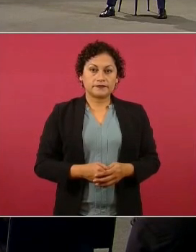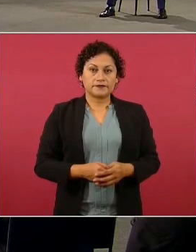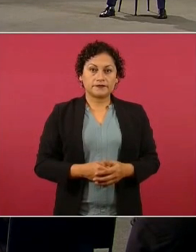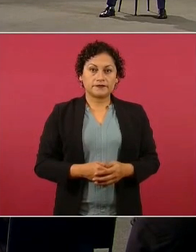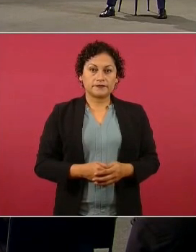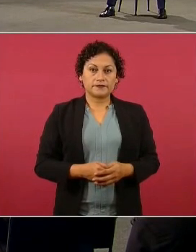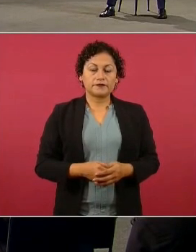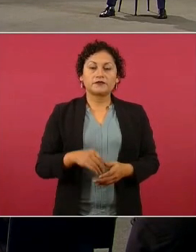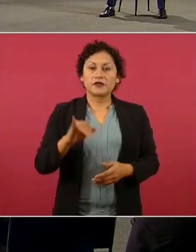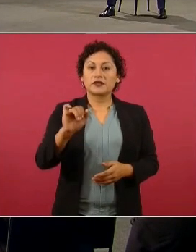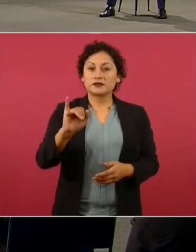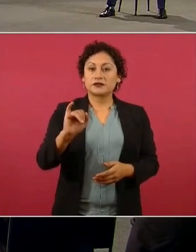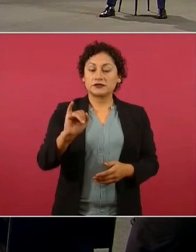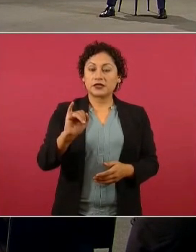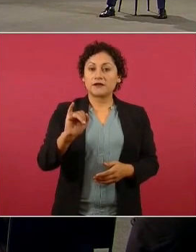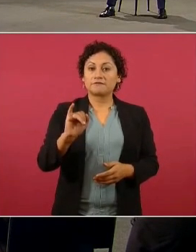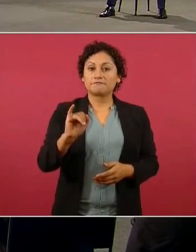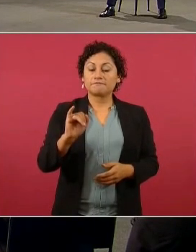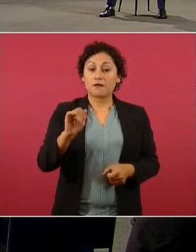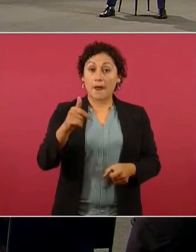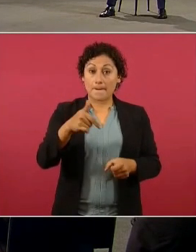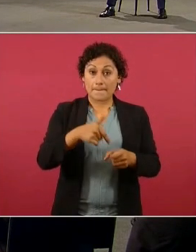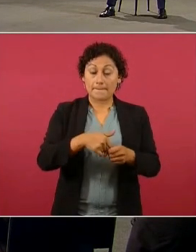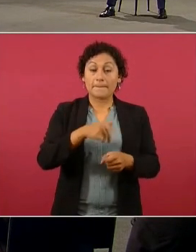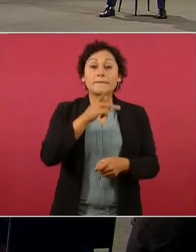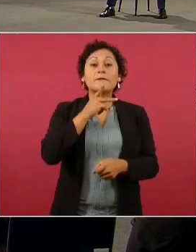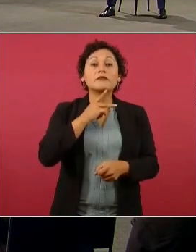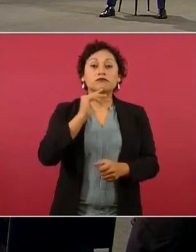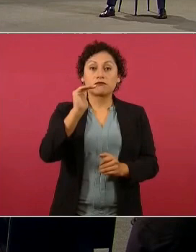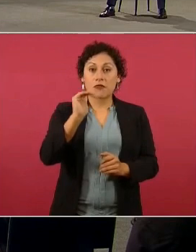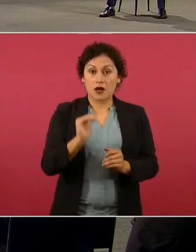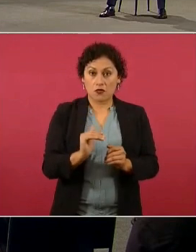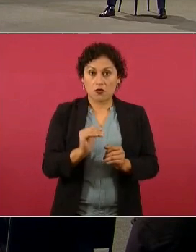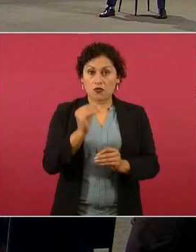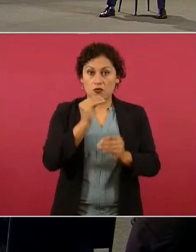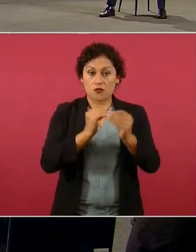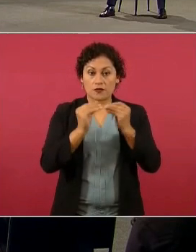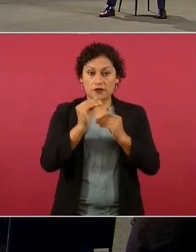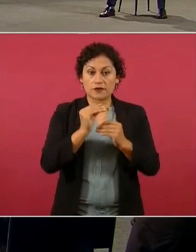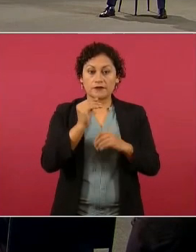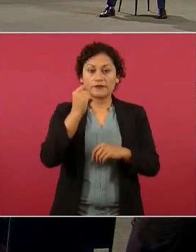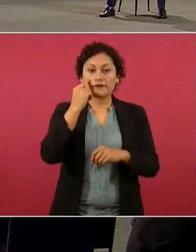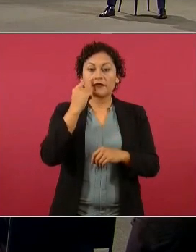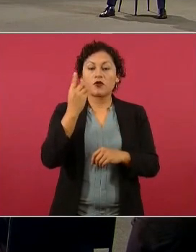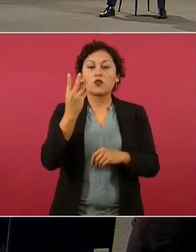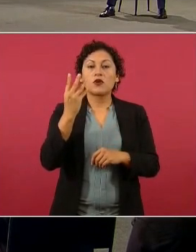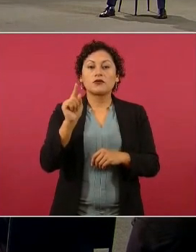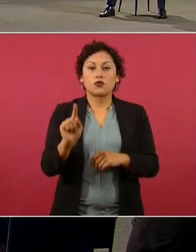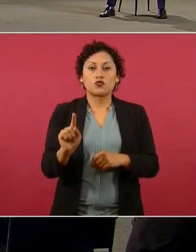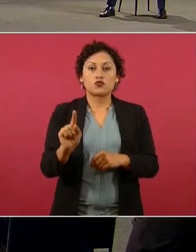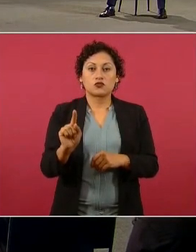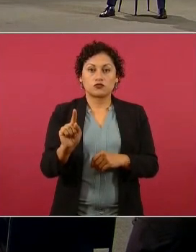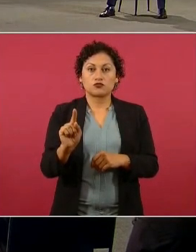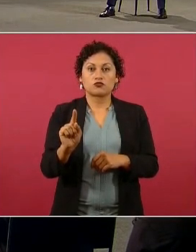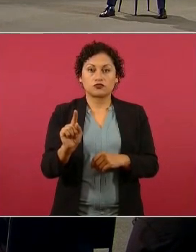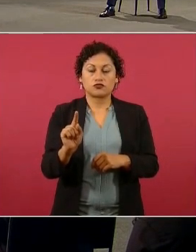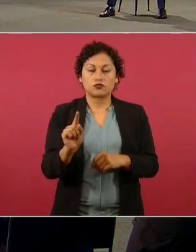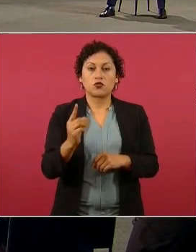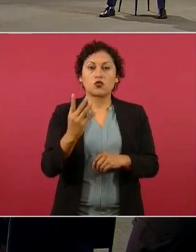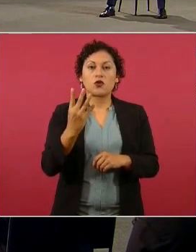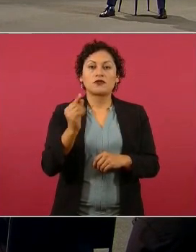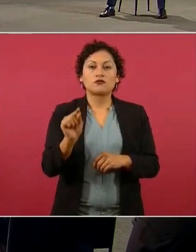sí bajó en combustible y en alimentos cuatro hornos subió dos